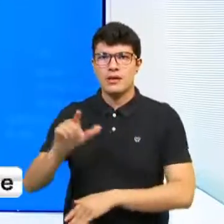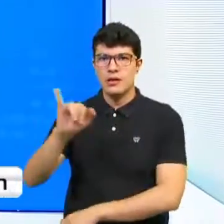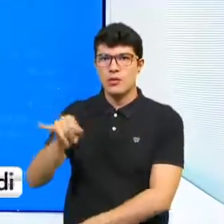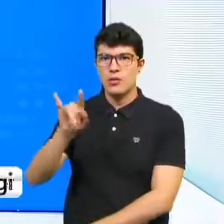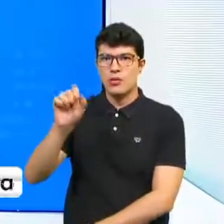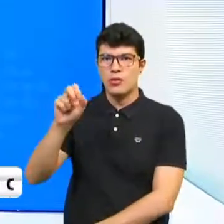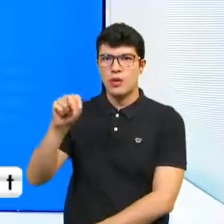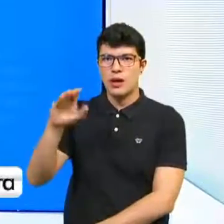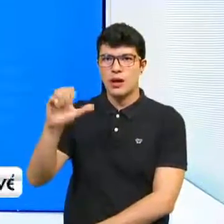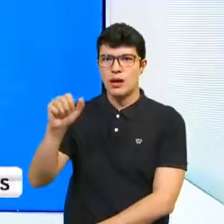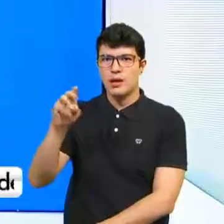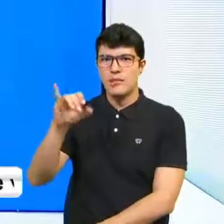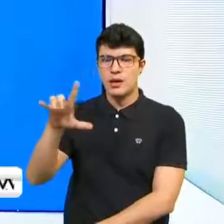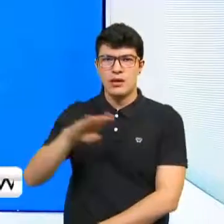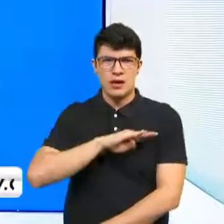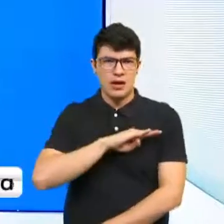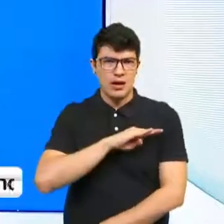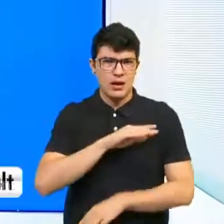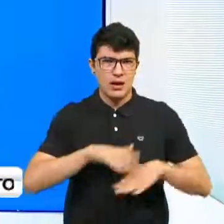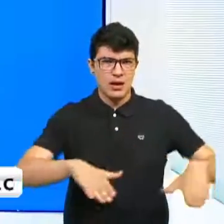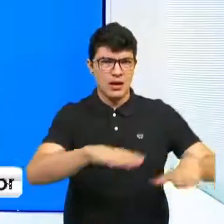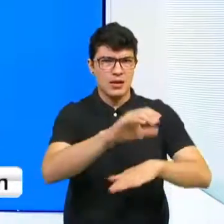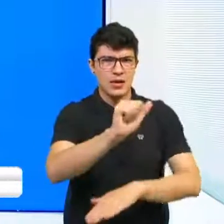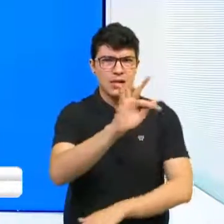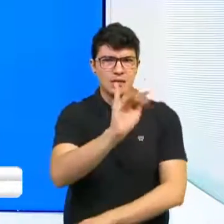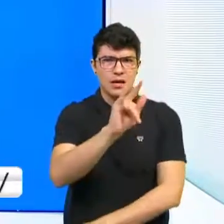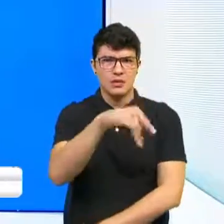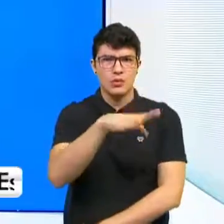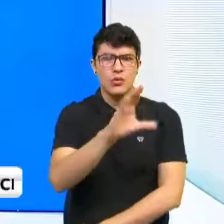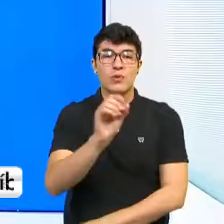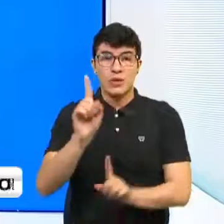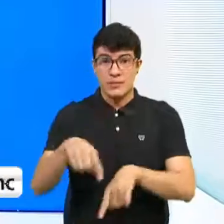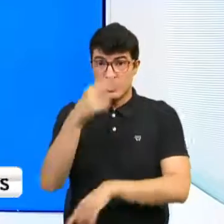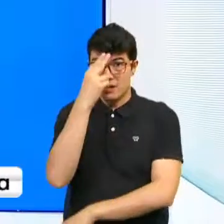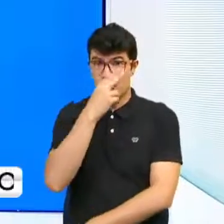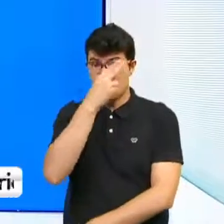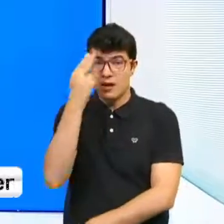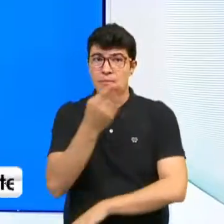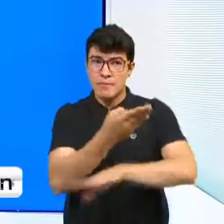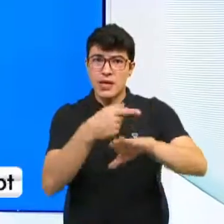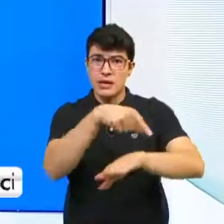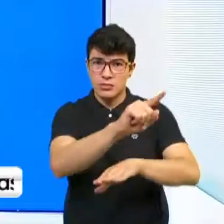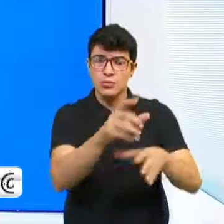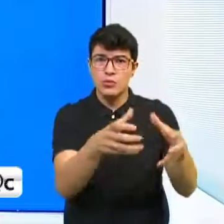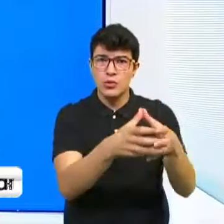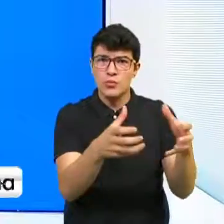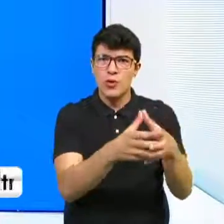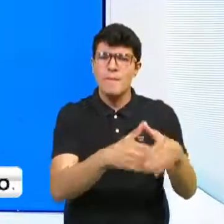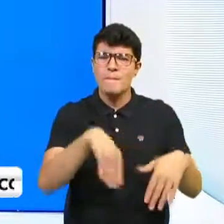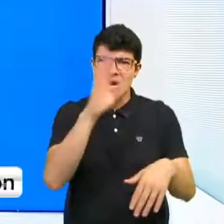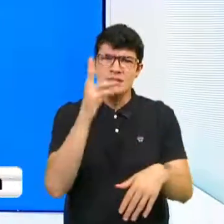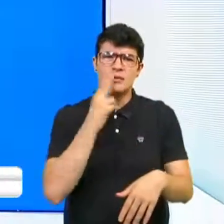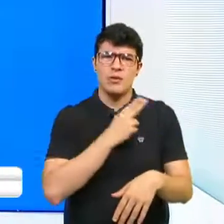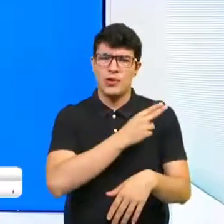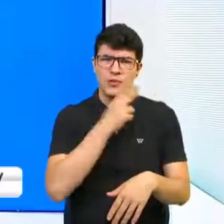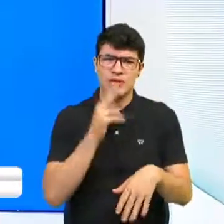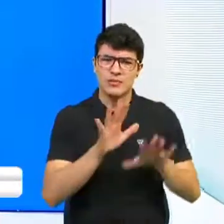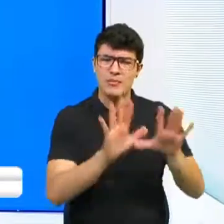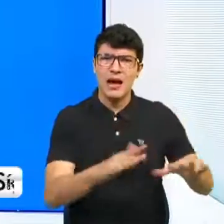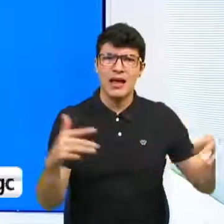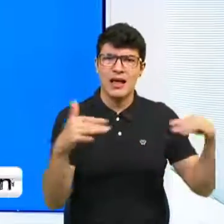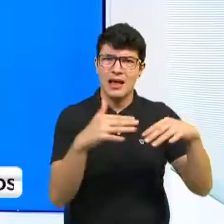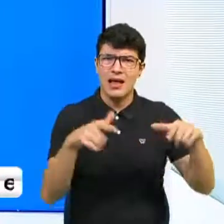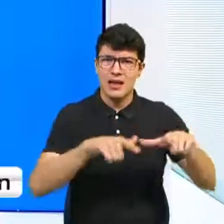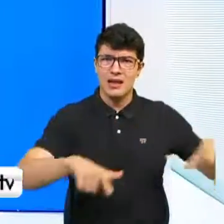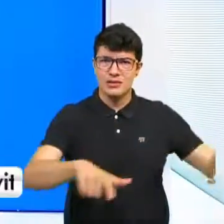alcaldes del catatumbo y también la iglesia católica le pidieron que se les exija a esta guerrilla mayor compromiso en un cese al fuego en esta zona